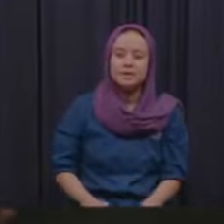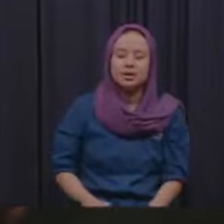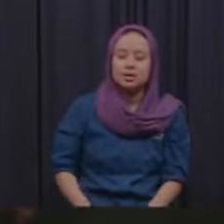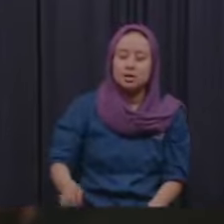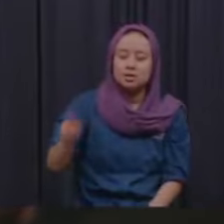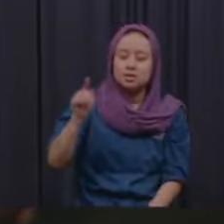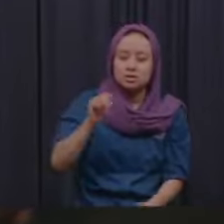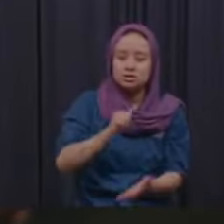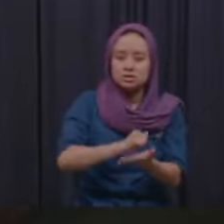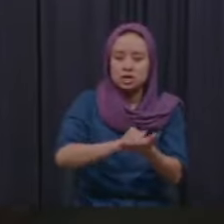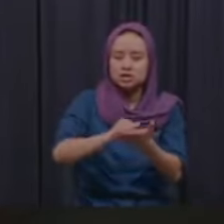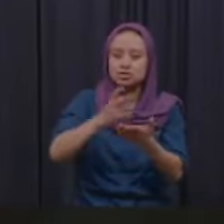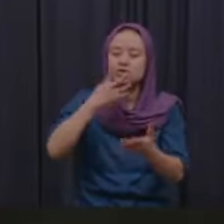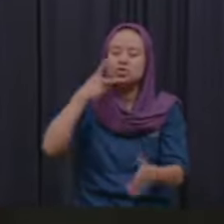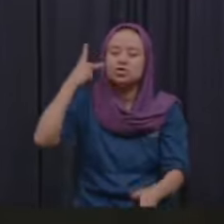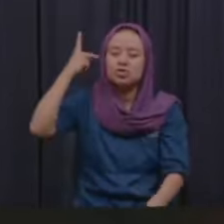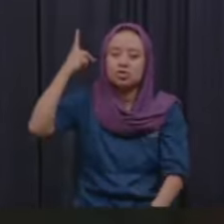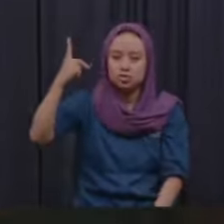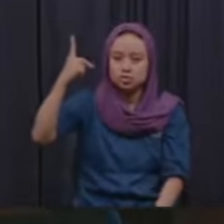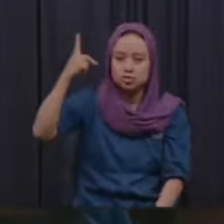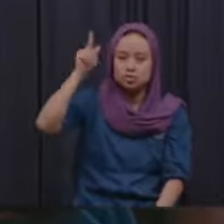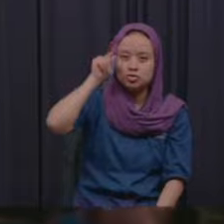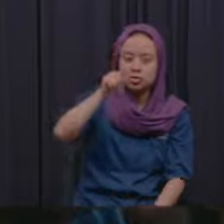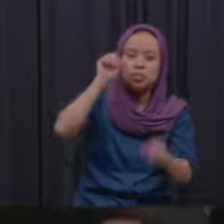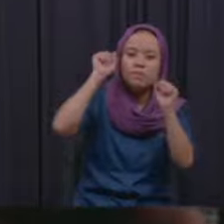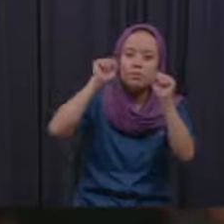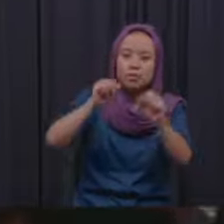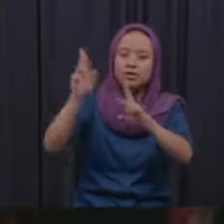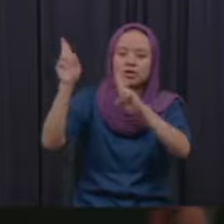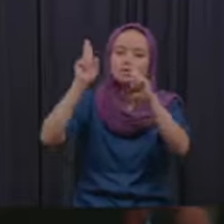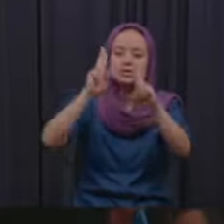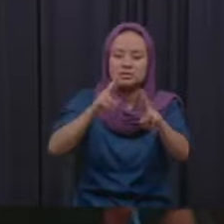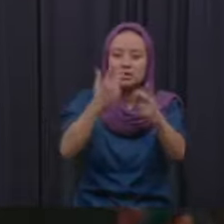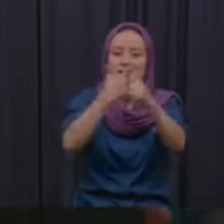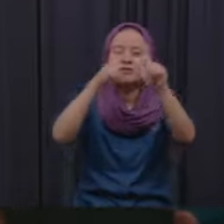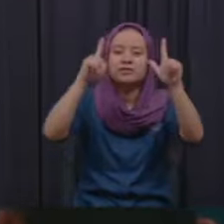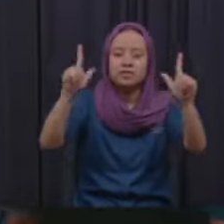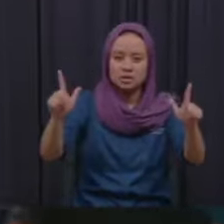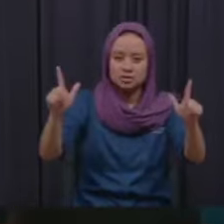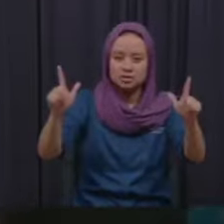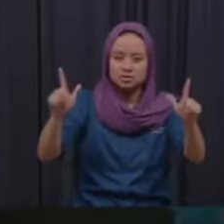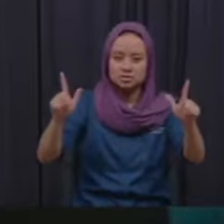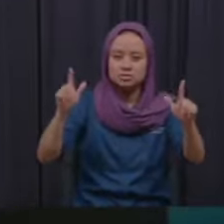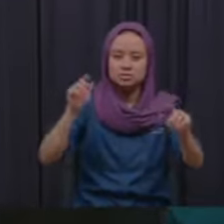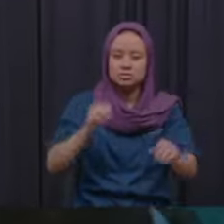Santo Dios. Santo Dios. Detente un momento.